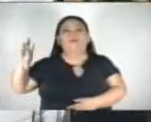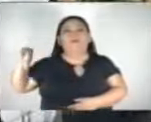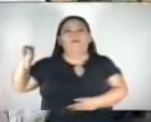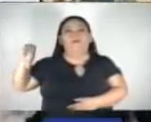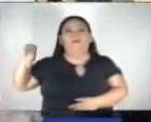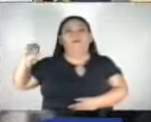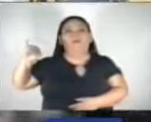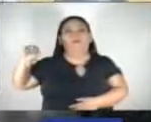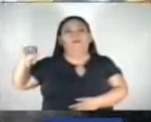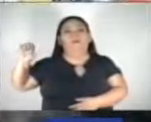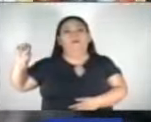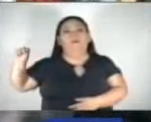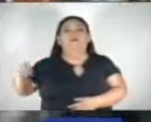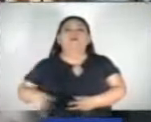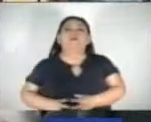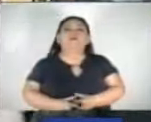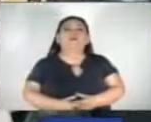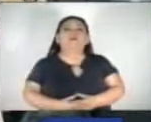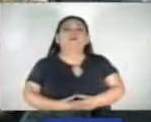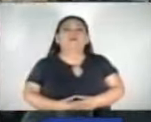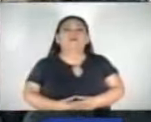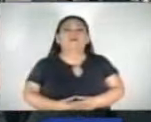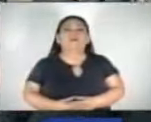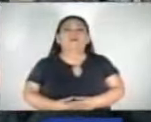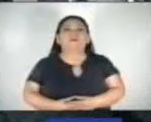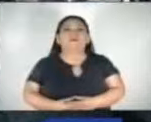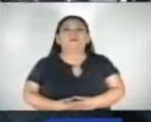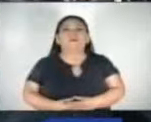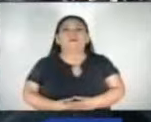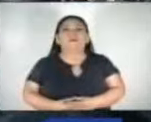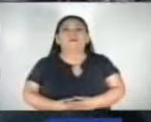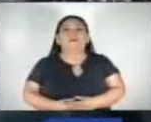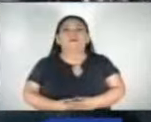Hechos, Moisés Bonilla.